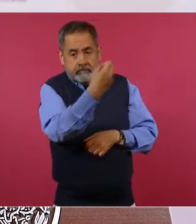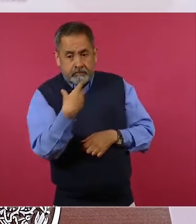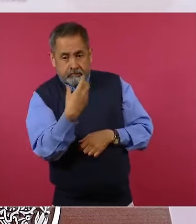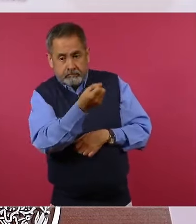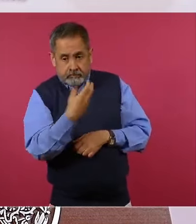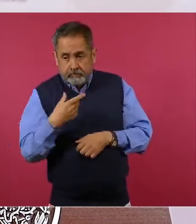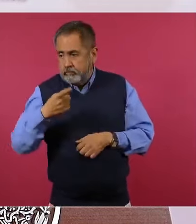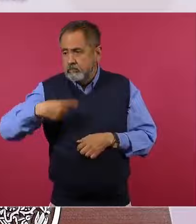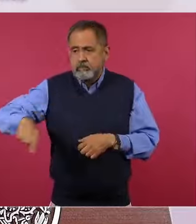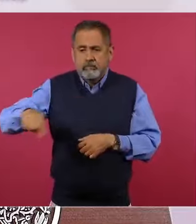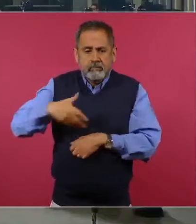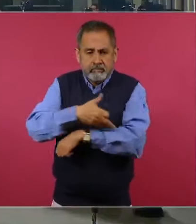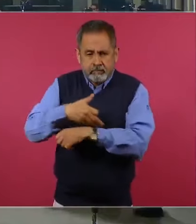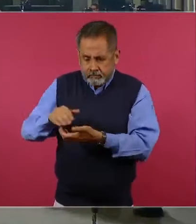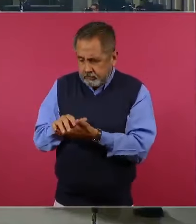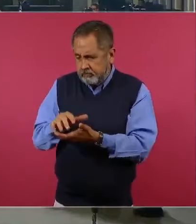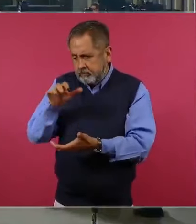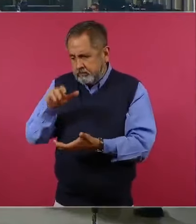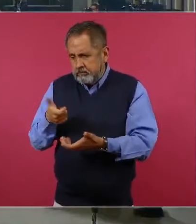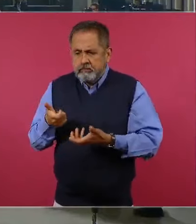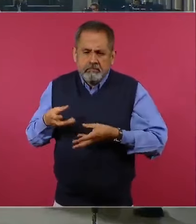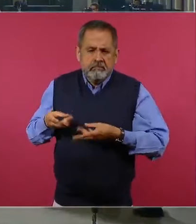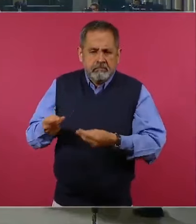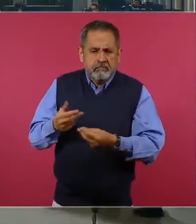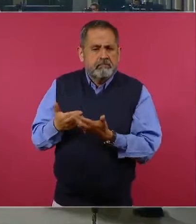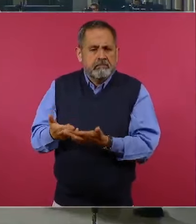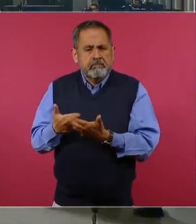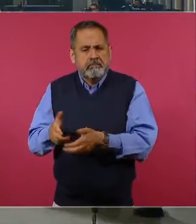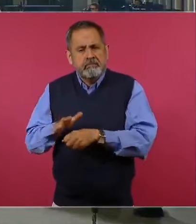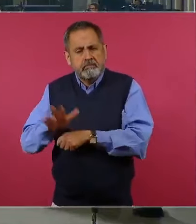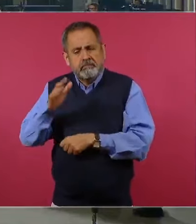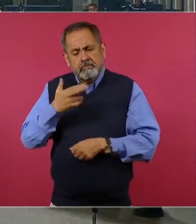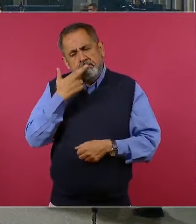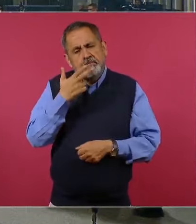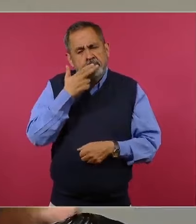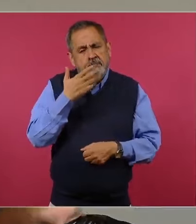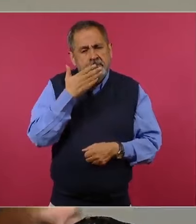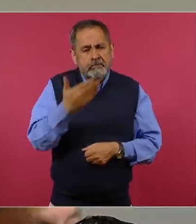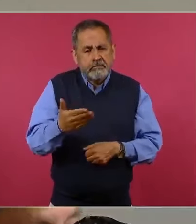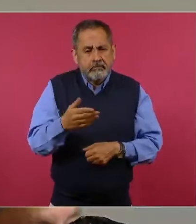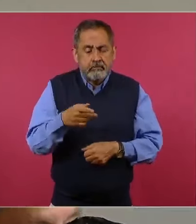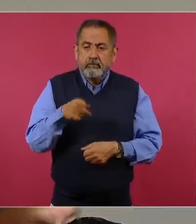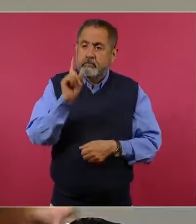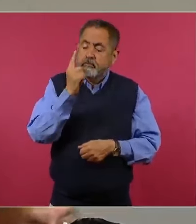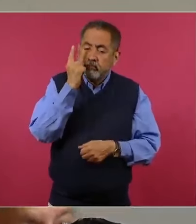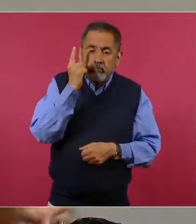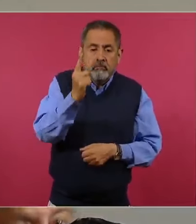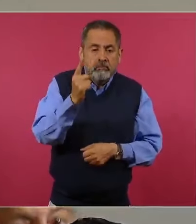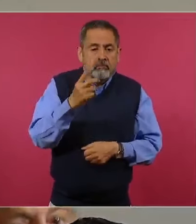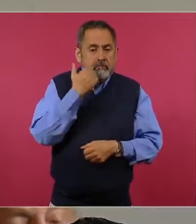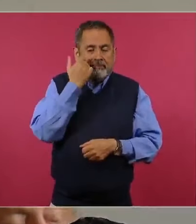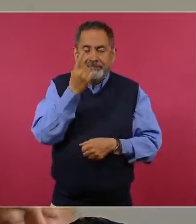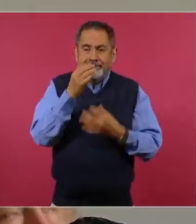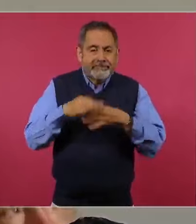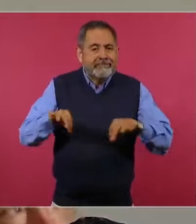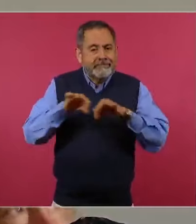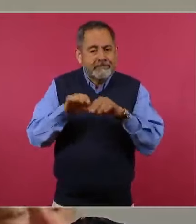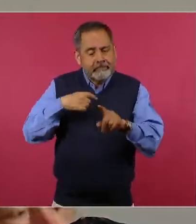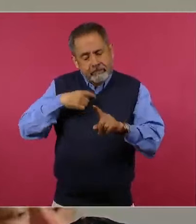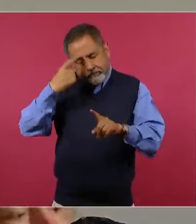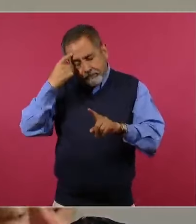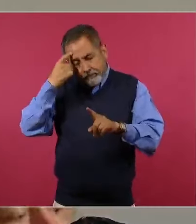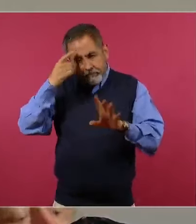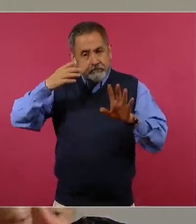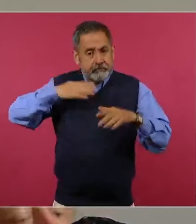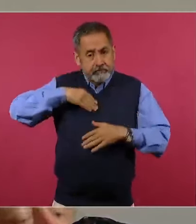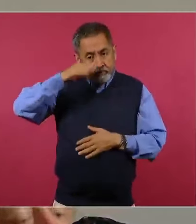las familias, pues les rinde más su… Pero hay una muy importante que yo quisiera decirle, y lo